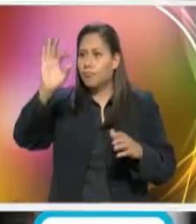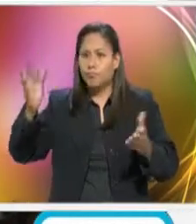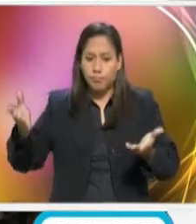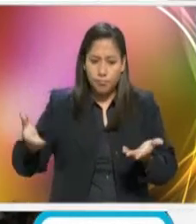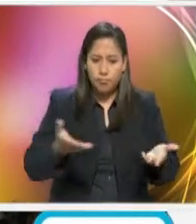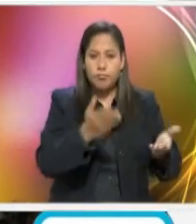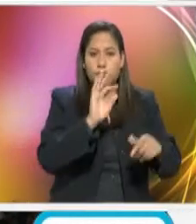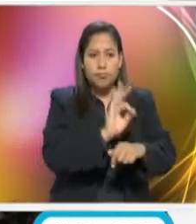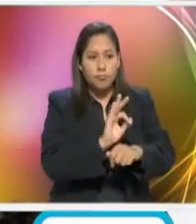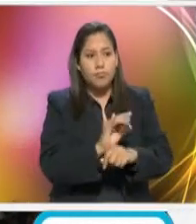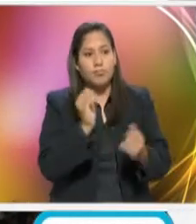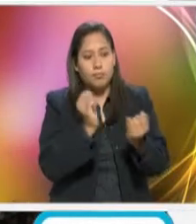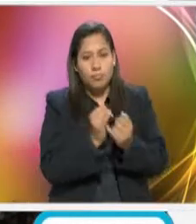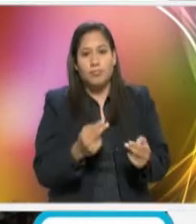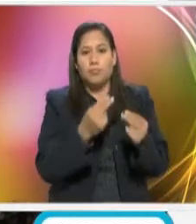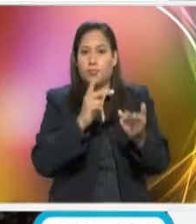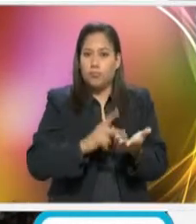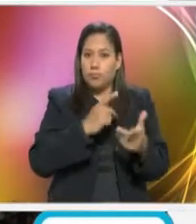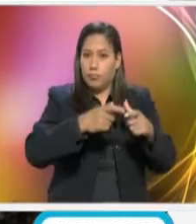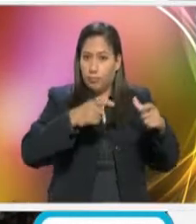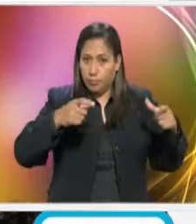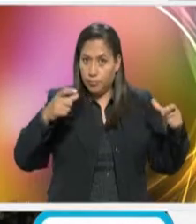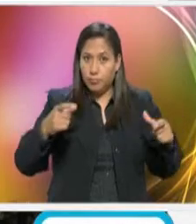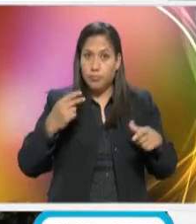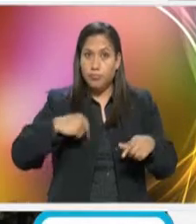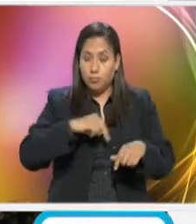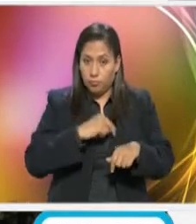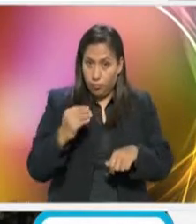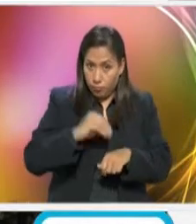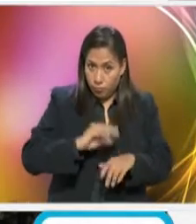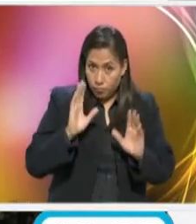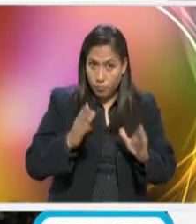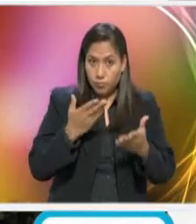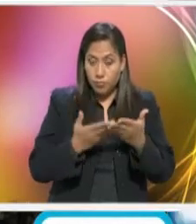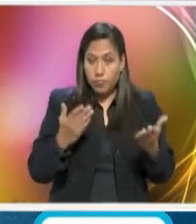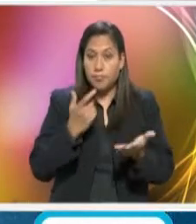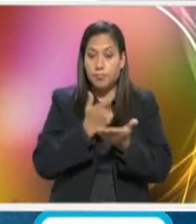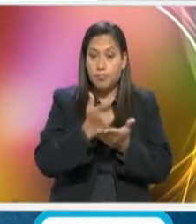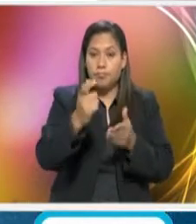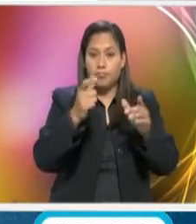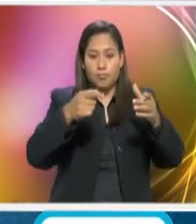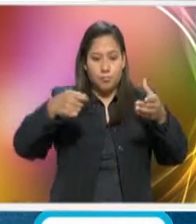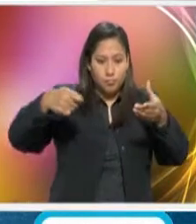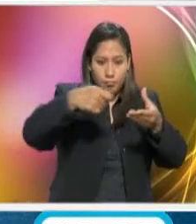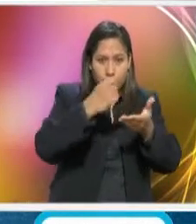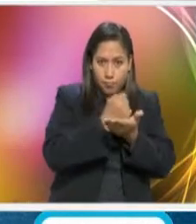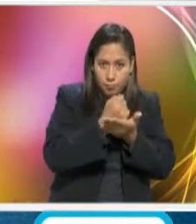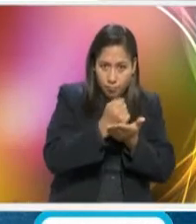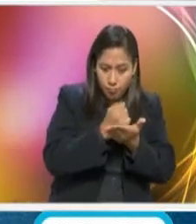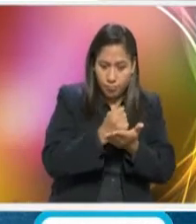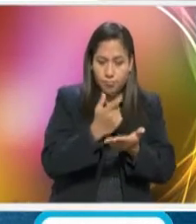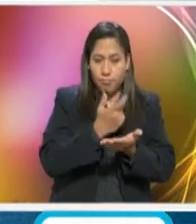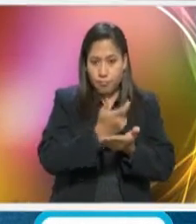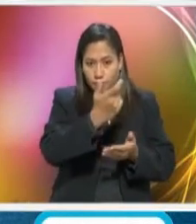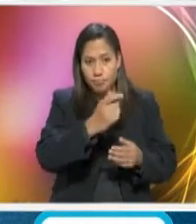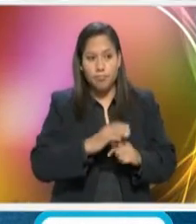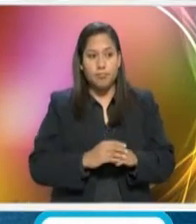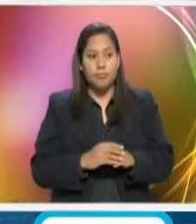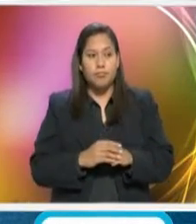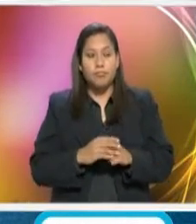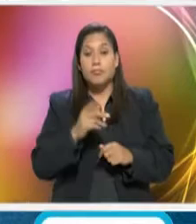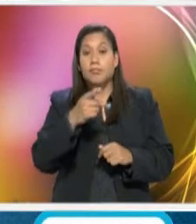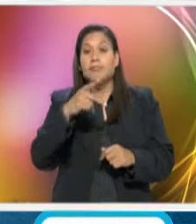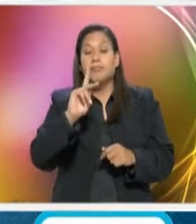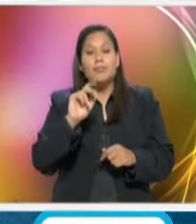protección y de reactivación comercial. Estamos incluyendo ya ahora pagos con terminal punto de venta, eficientando esto, pero